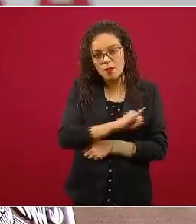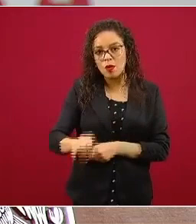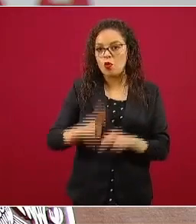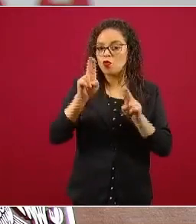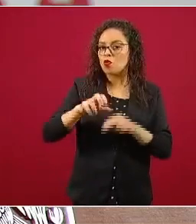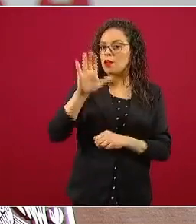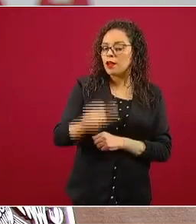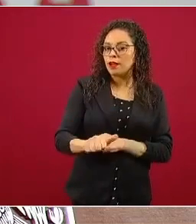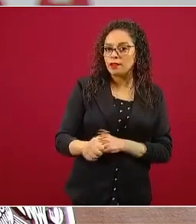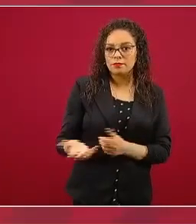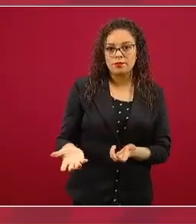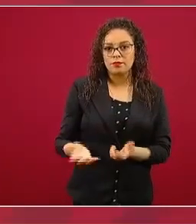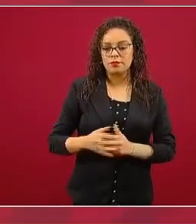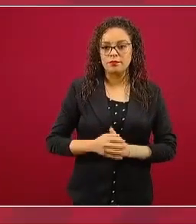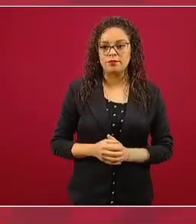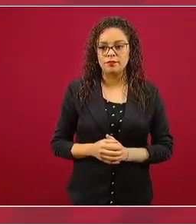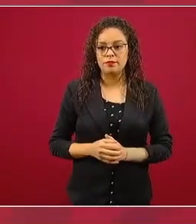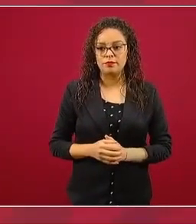El presidente Trump,